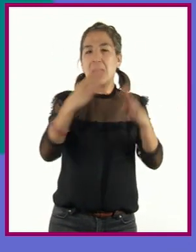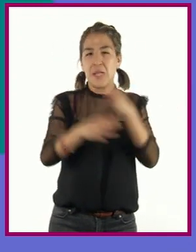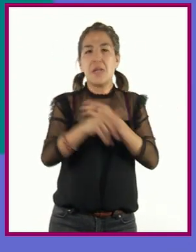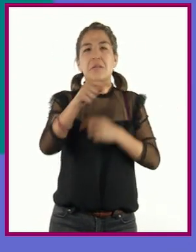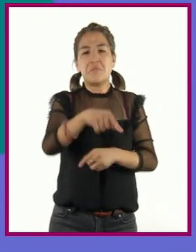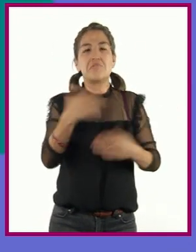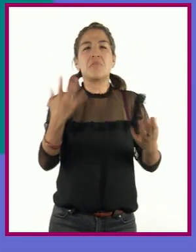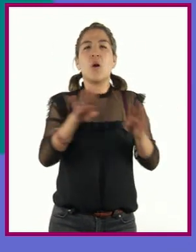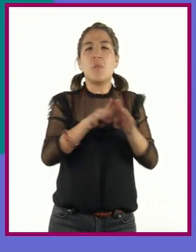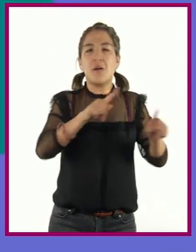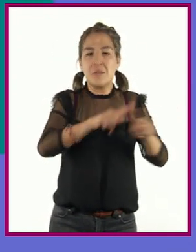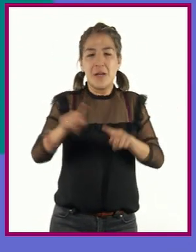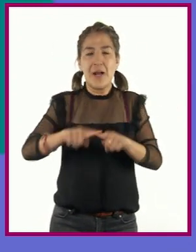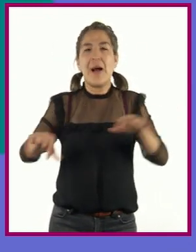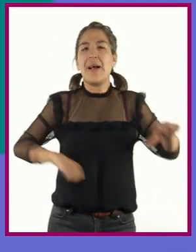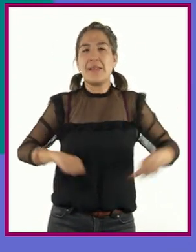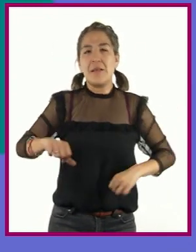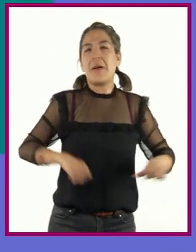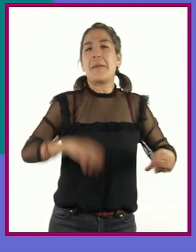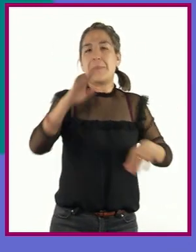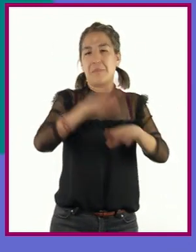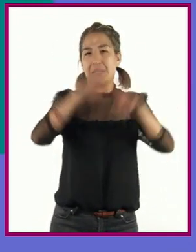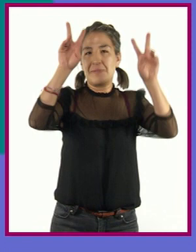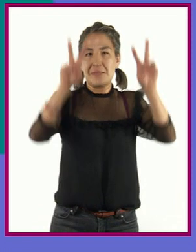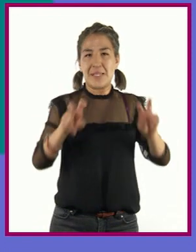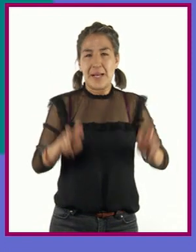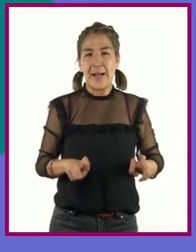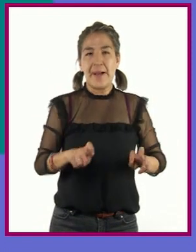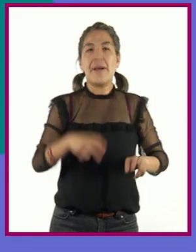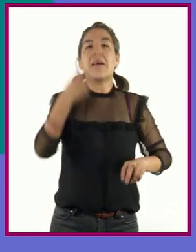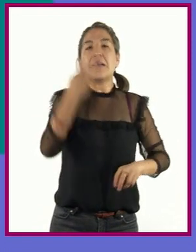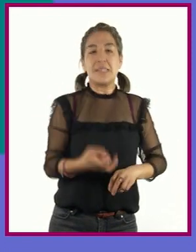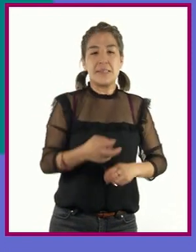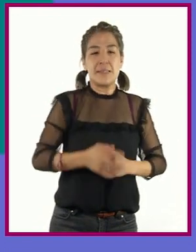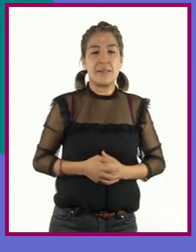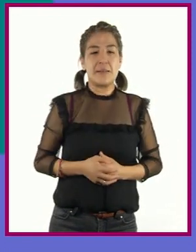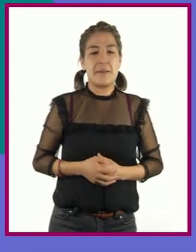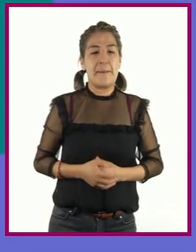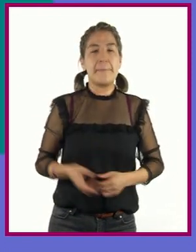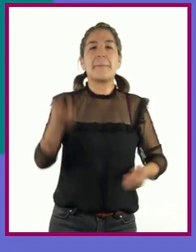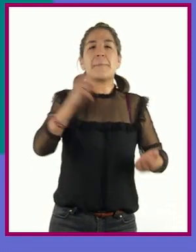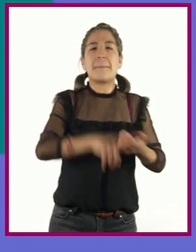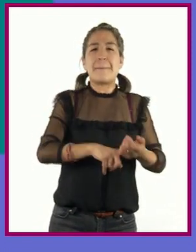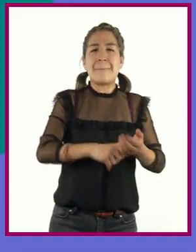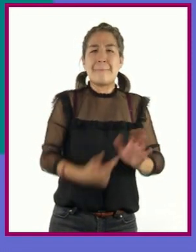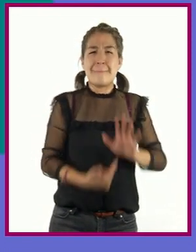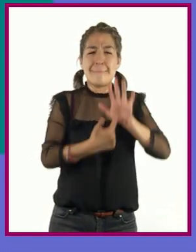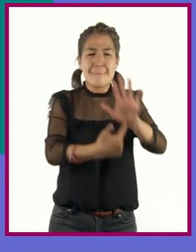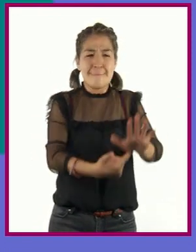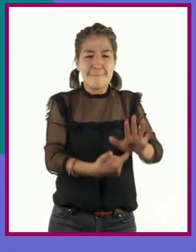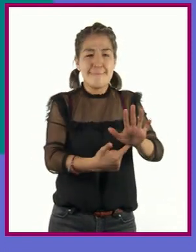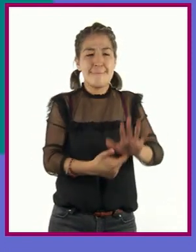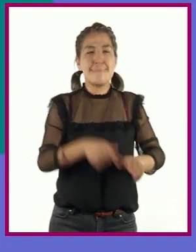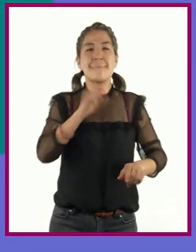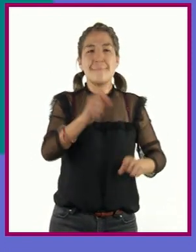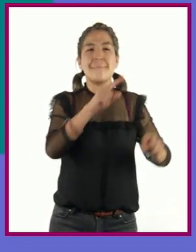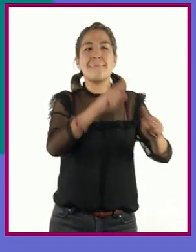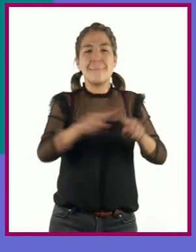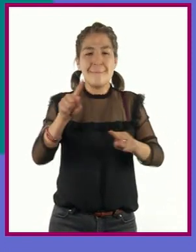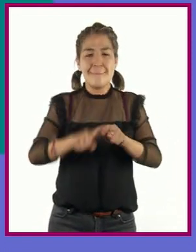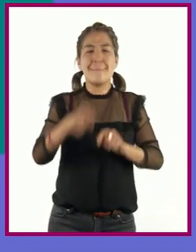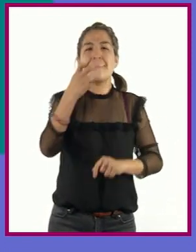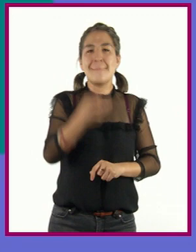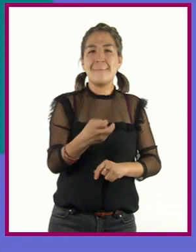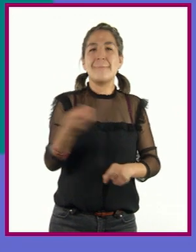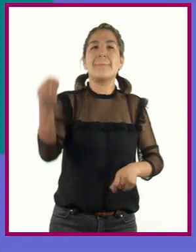gran disponibilidad y diversidad temática, en el cual su discurso proviene de diversas fuentes, las cuales son